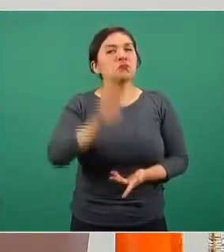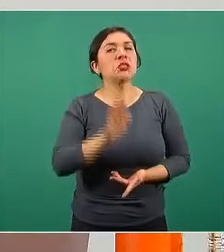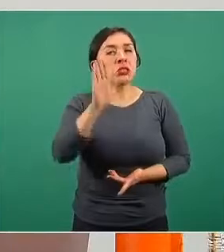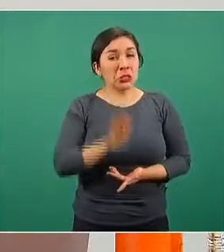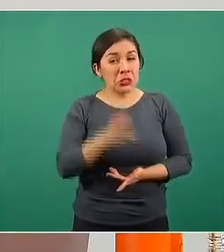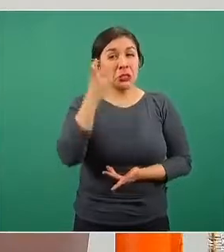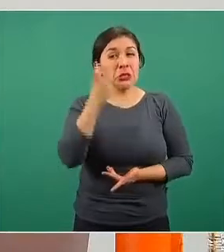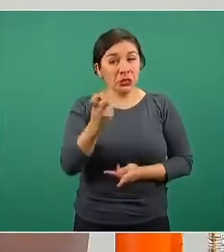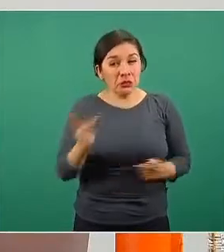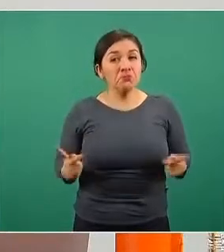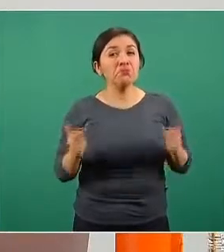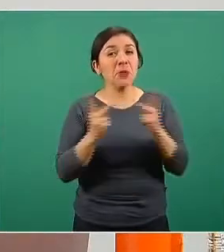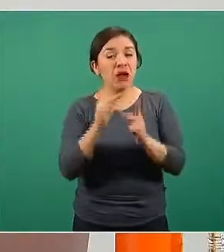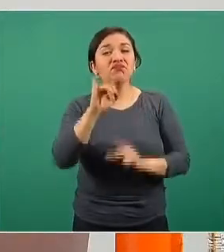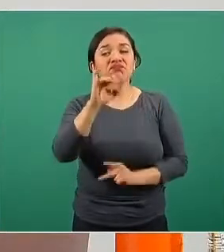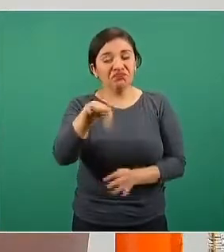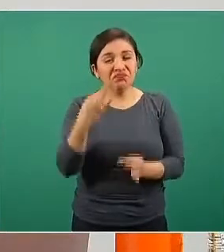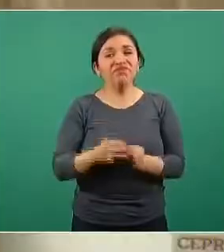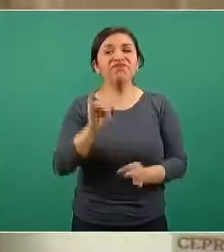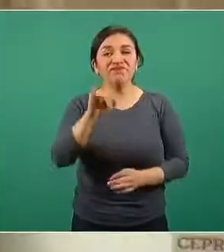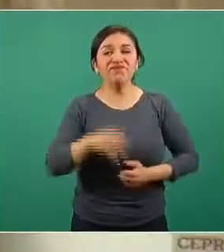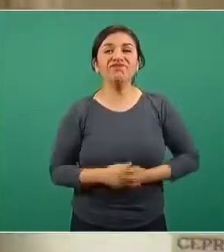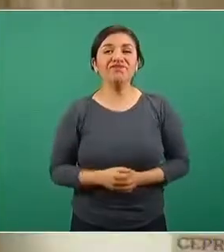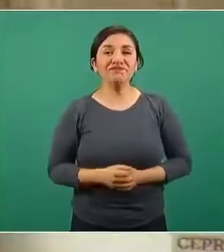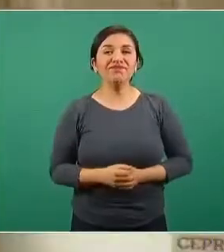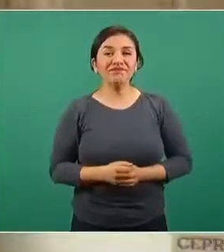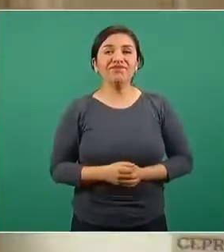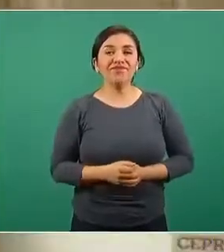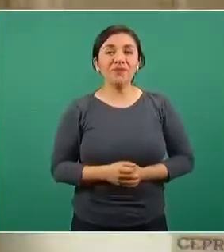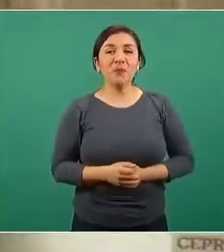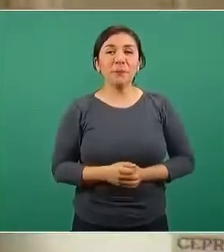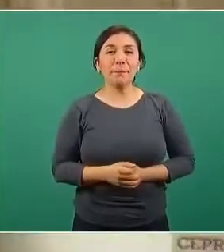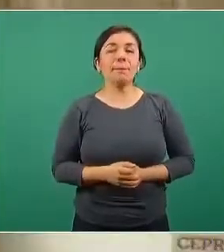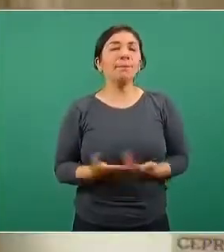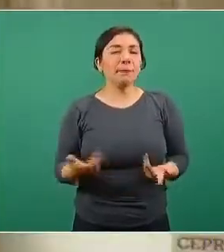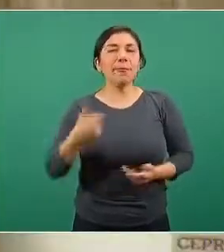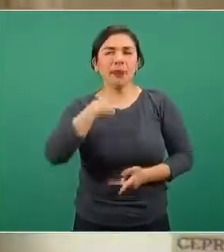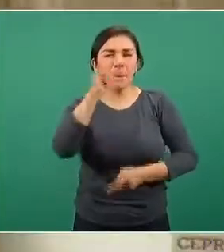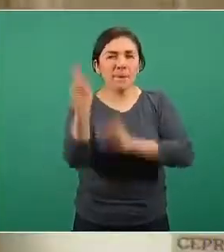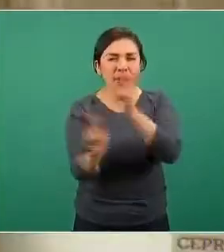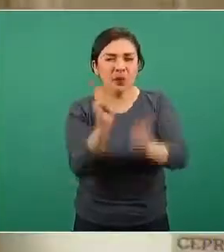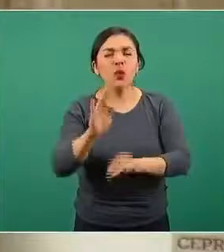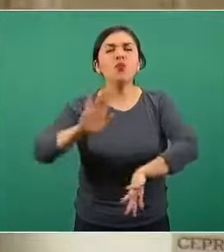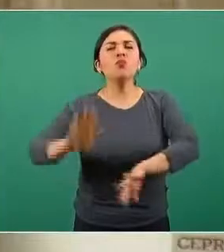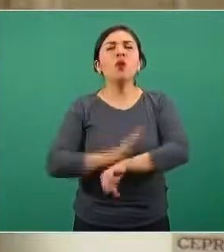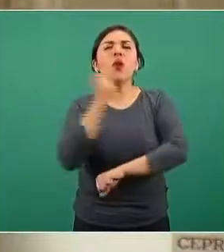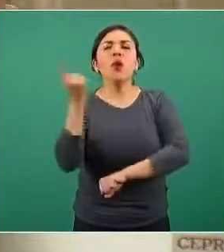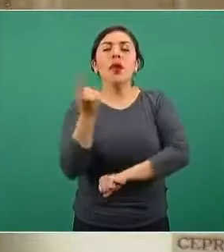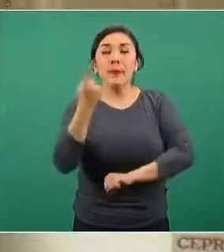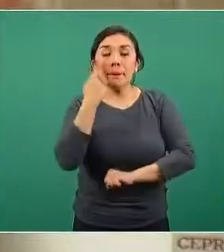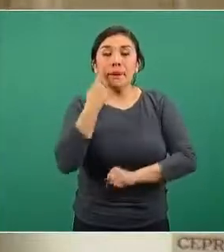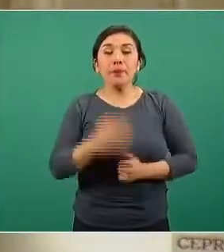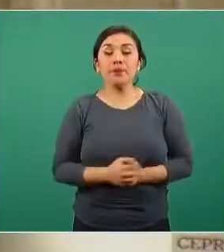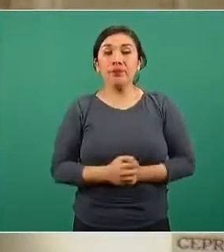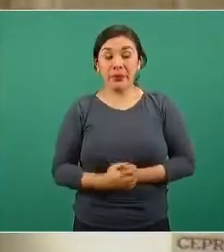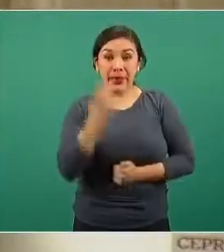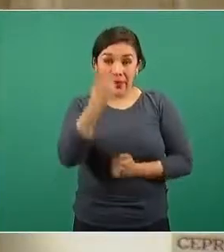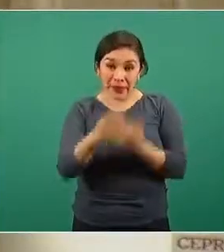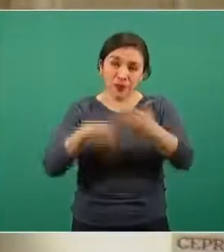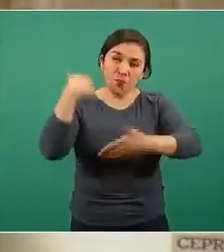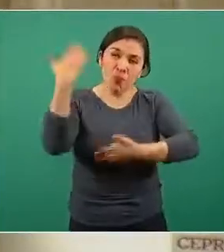las estimaciones se van a cumplir. Se van a cumplir. Se lo pregunto porque para ese